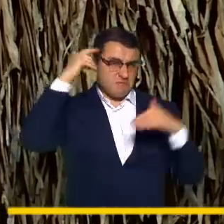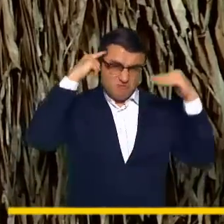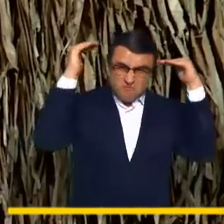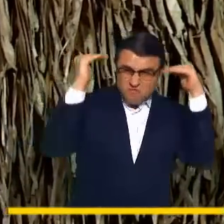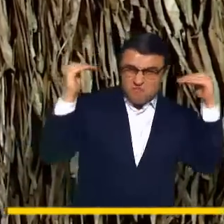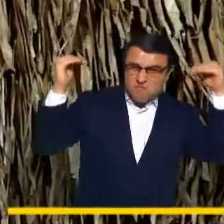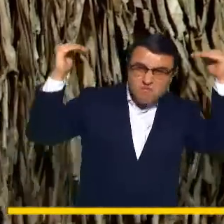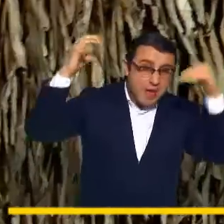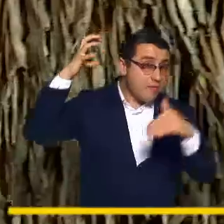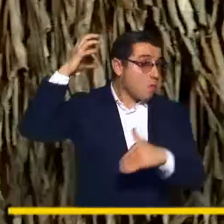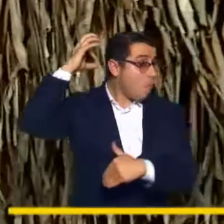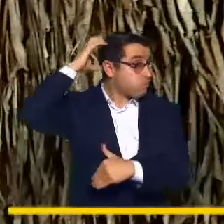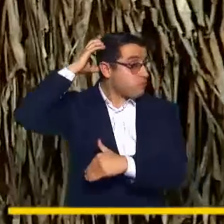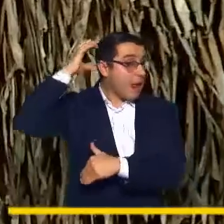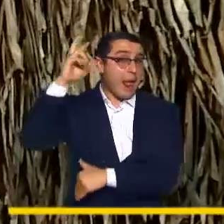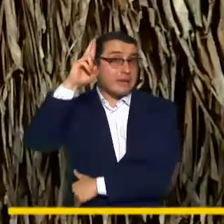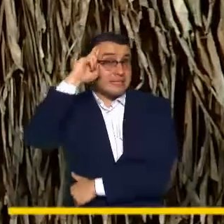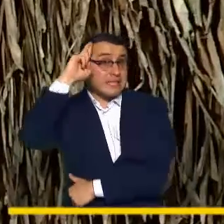la razón.